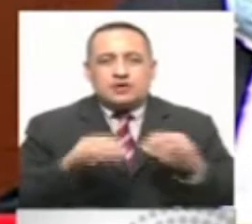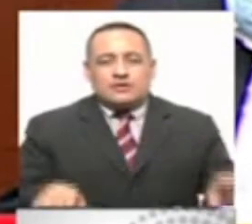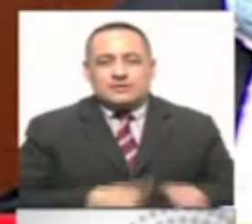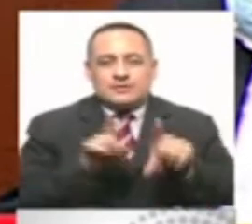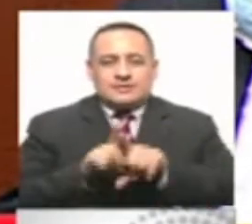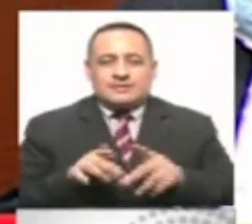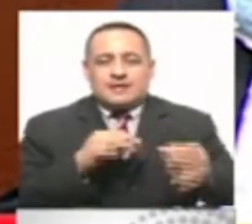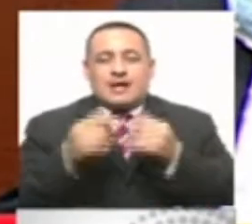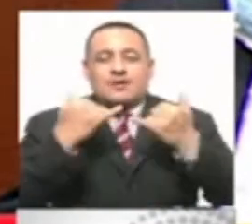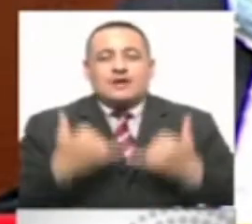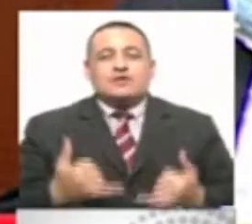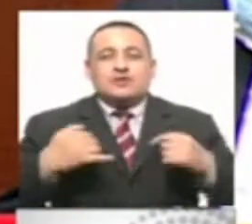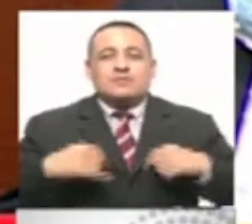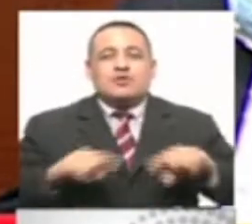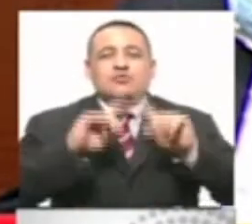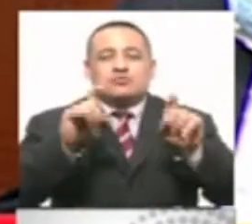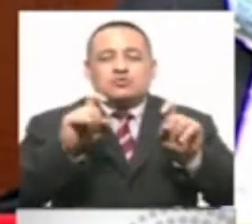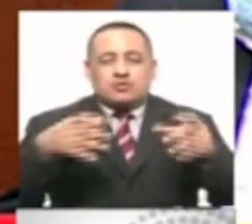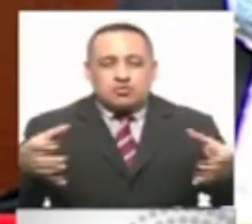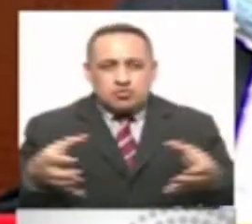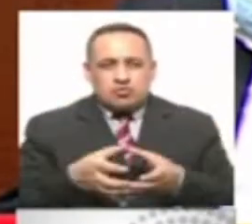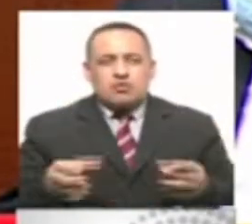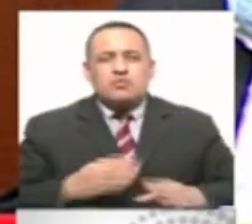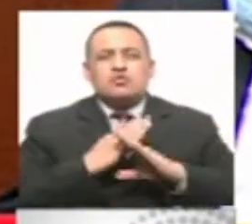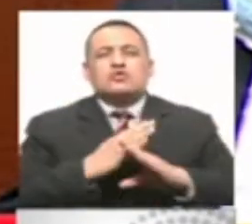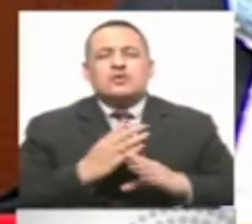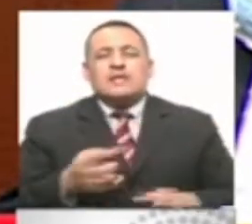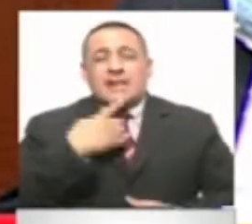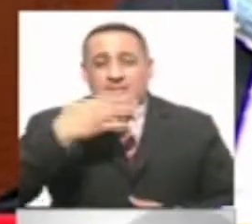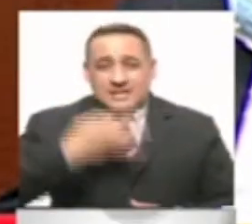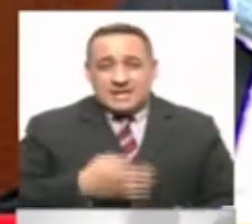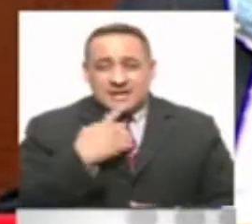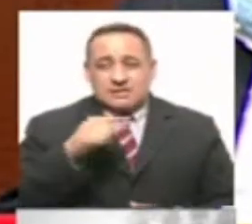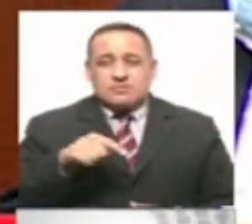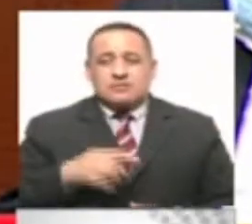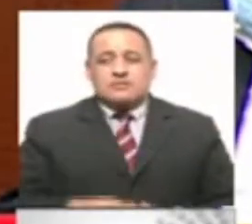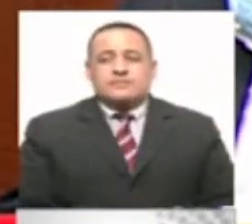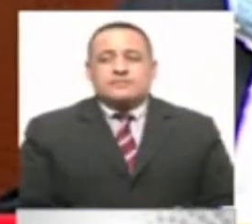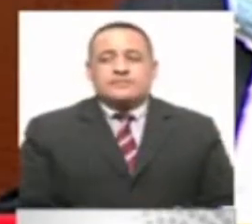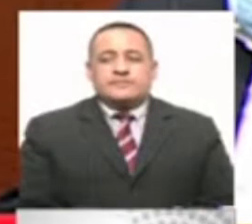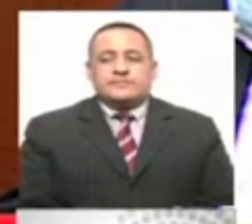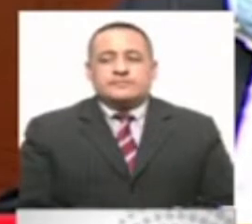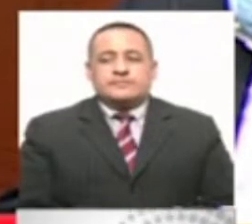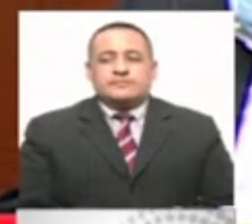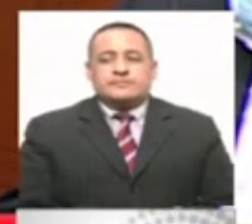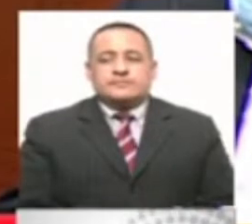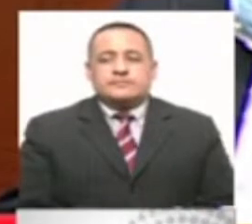gobierno. Yo le pregunto a la oposición si realmente esto debe...